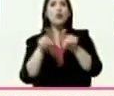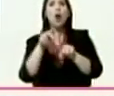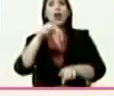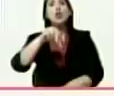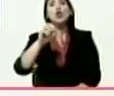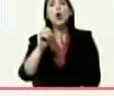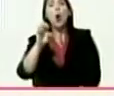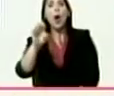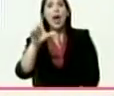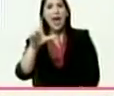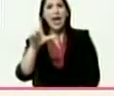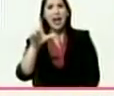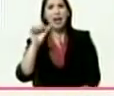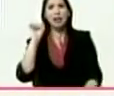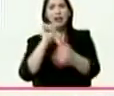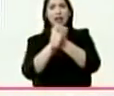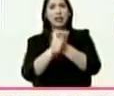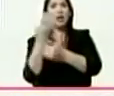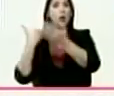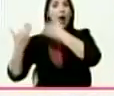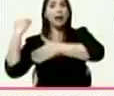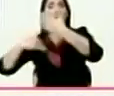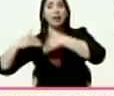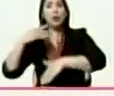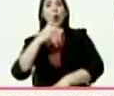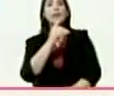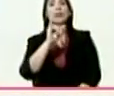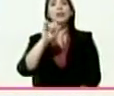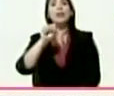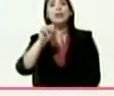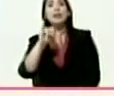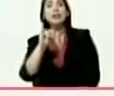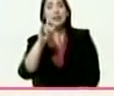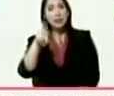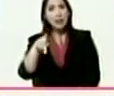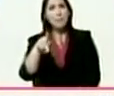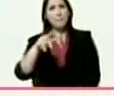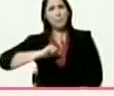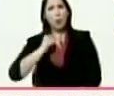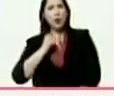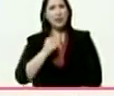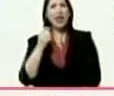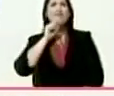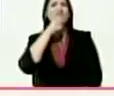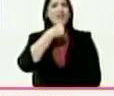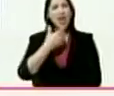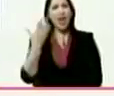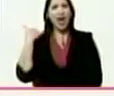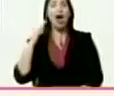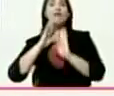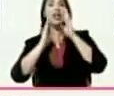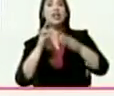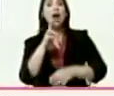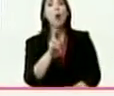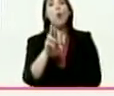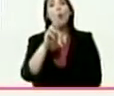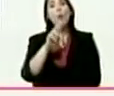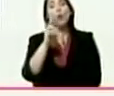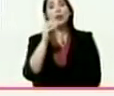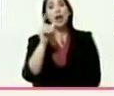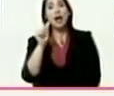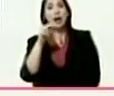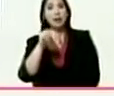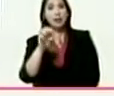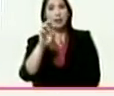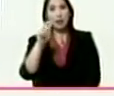fue detenido por la antigua DICIP en la avenida Urdaneta, en junio del año